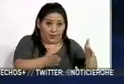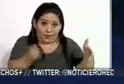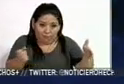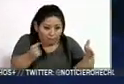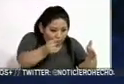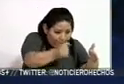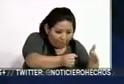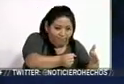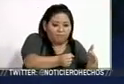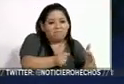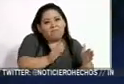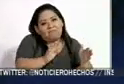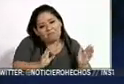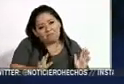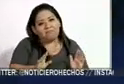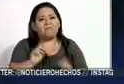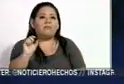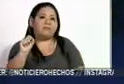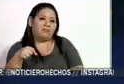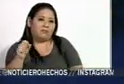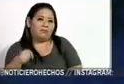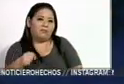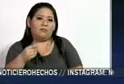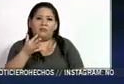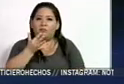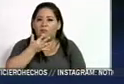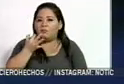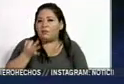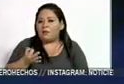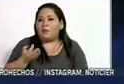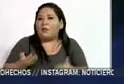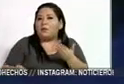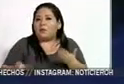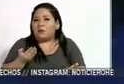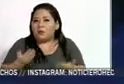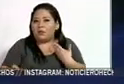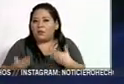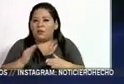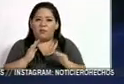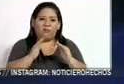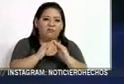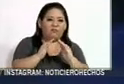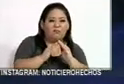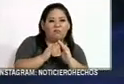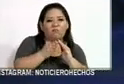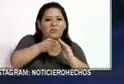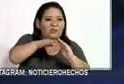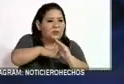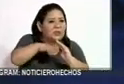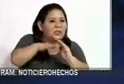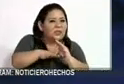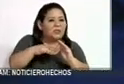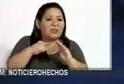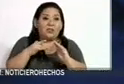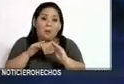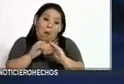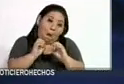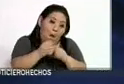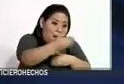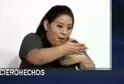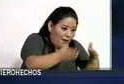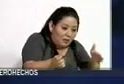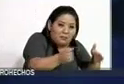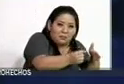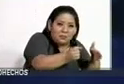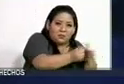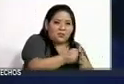aislamiento? Bueno, es cierto que puede existir ciertas incomodidades, lógicamente no es como estar en la casa, incomodidades